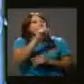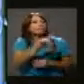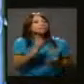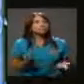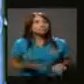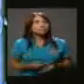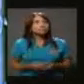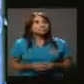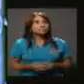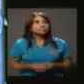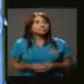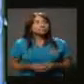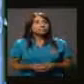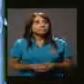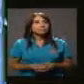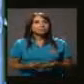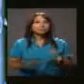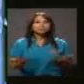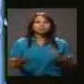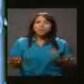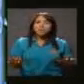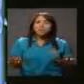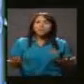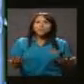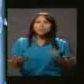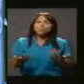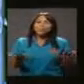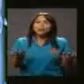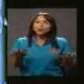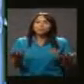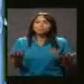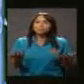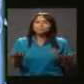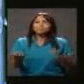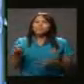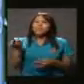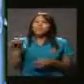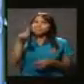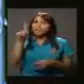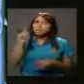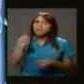bueno esa pregunta esa pregunta tiene